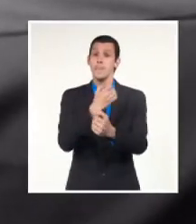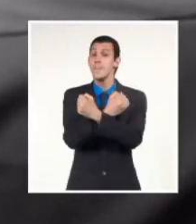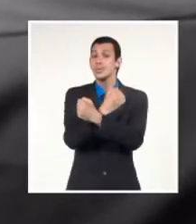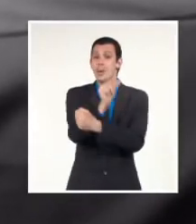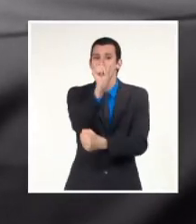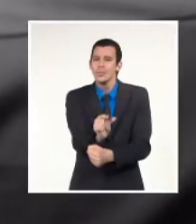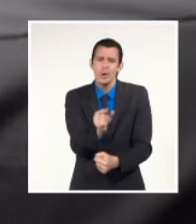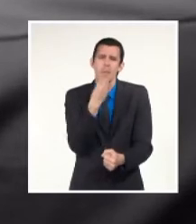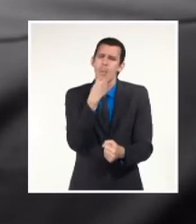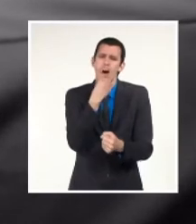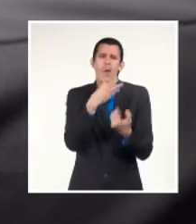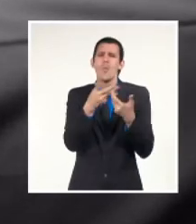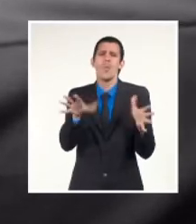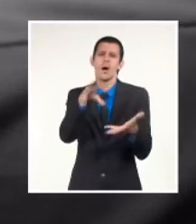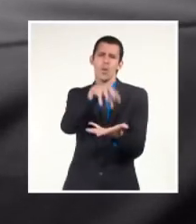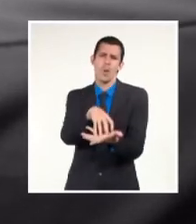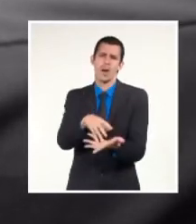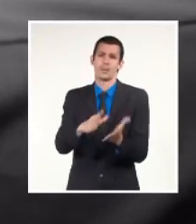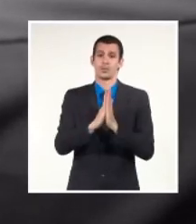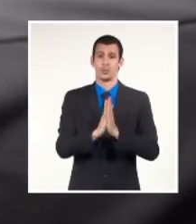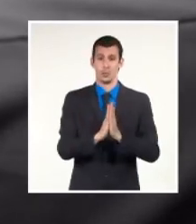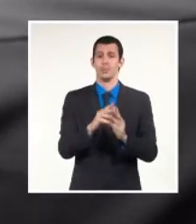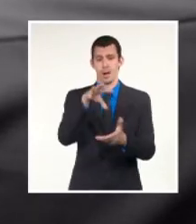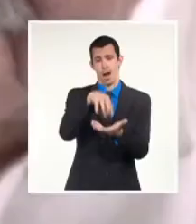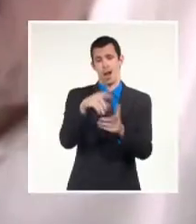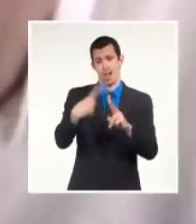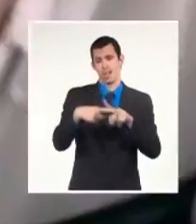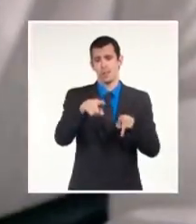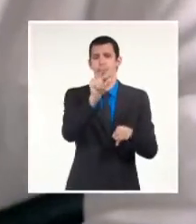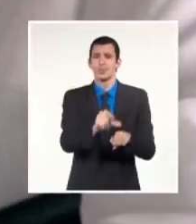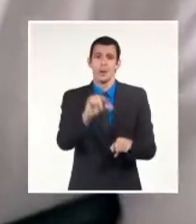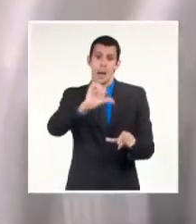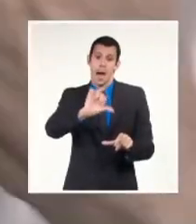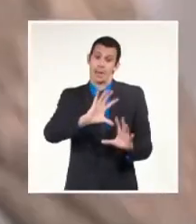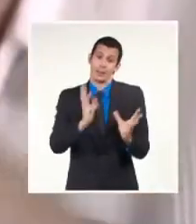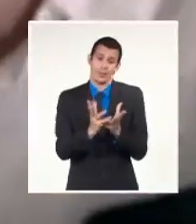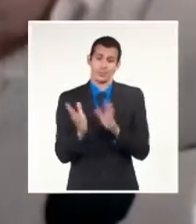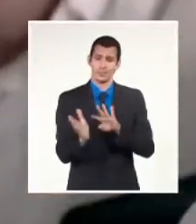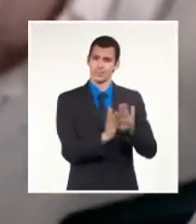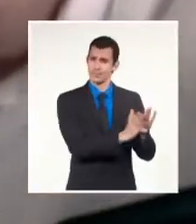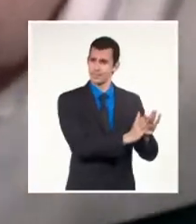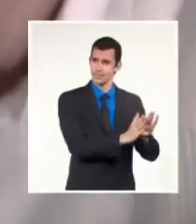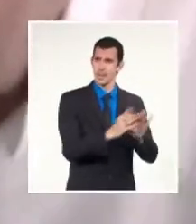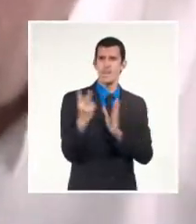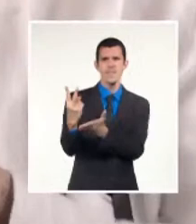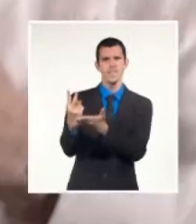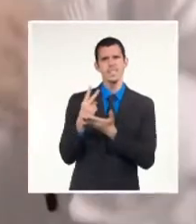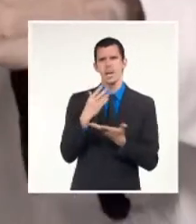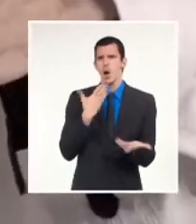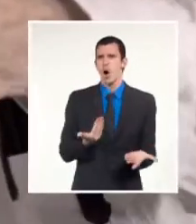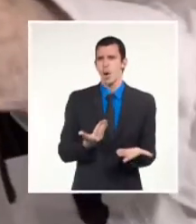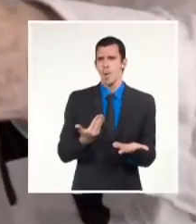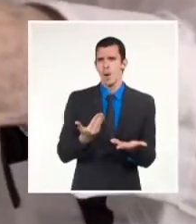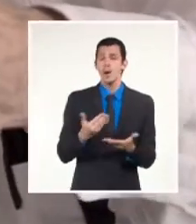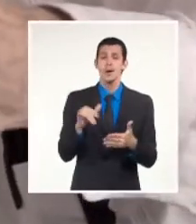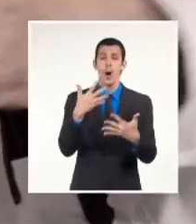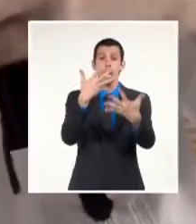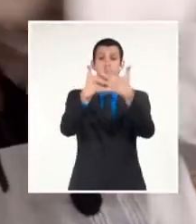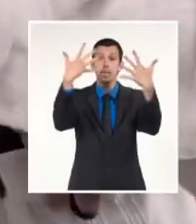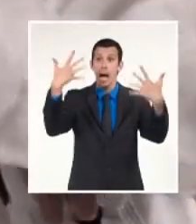Las visitas eran por cristales y teléfonos, y la visita al otro lado, tú no podías tocarlo, nada. Tú no